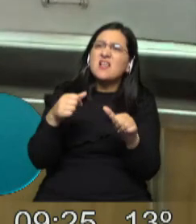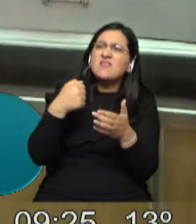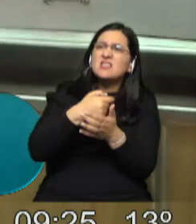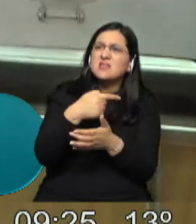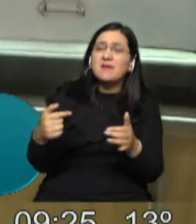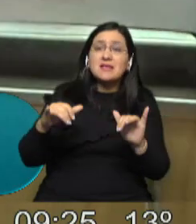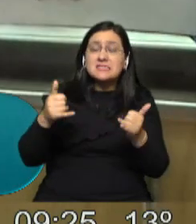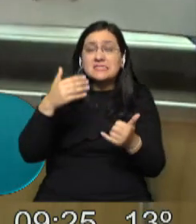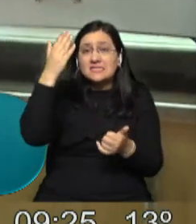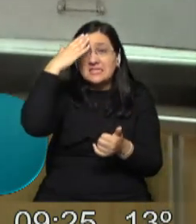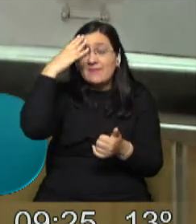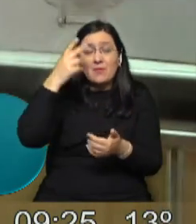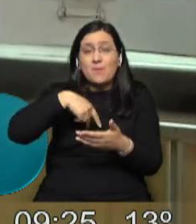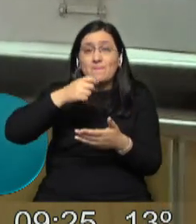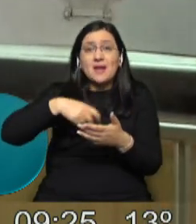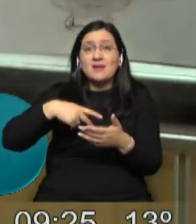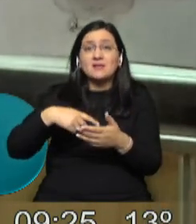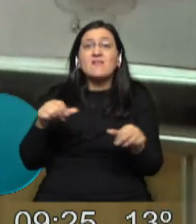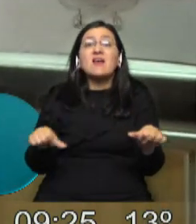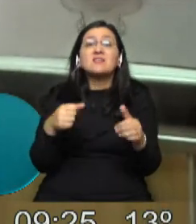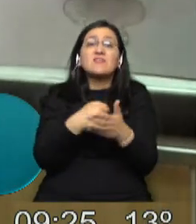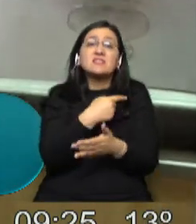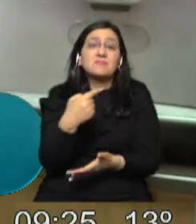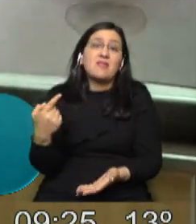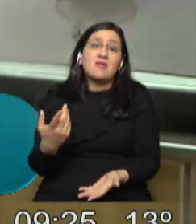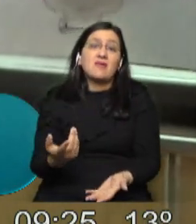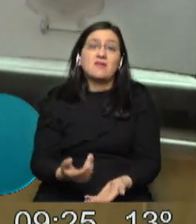¿Usted cómo se lleva con hacer planes a futuro, digamos?